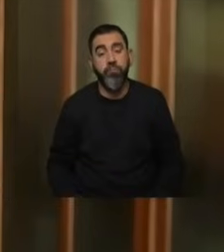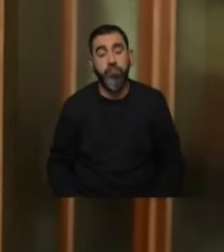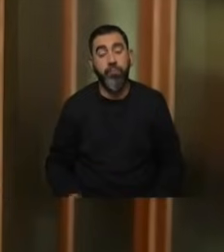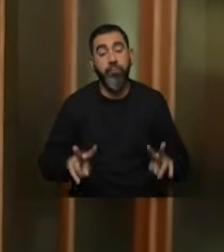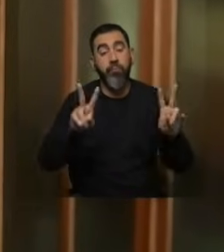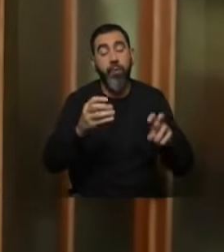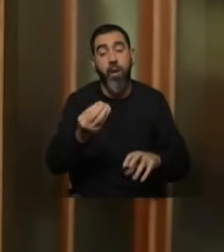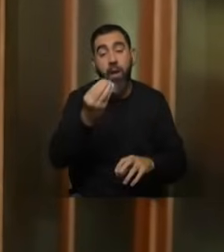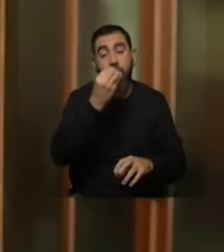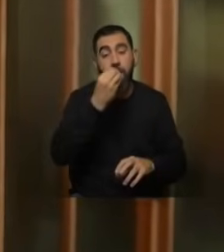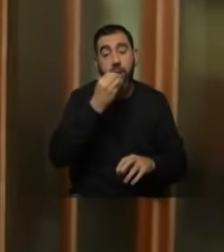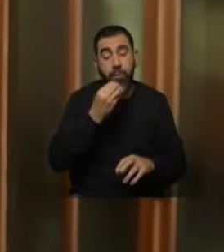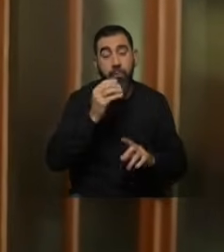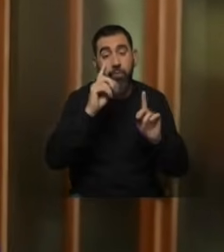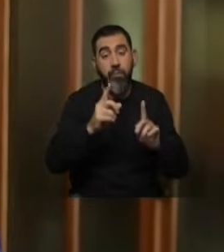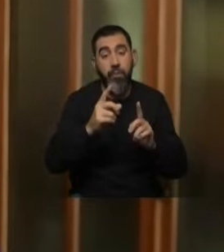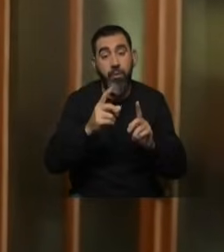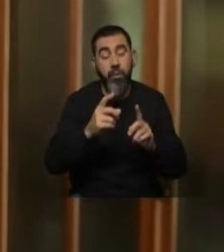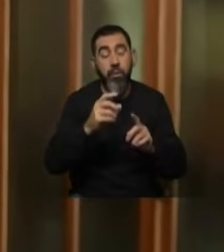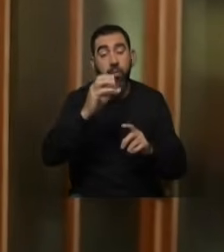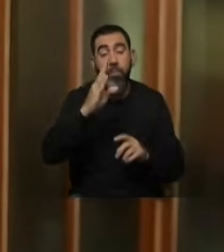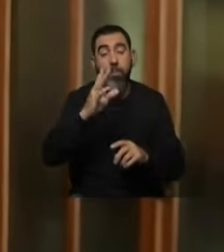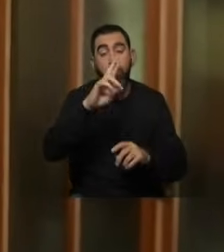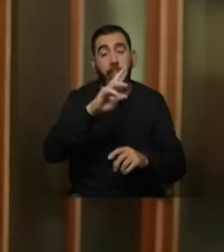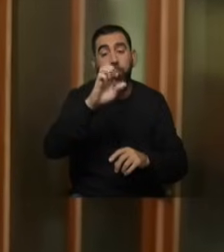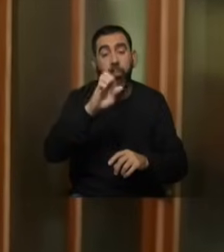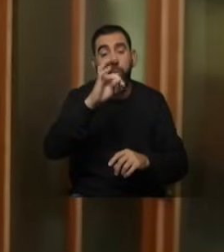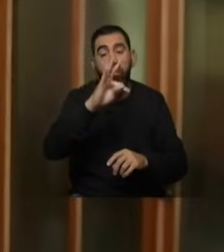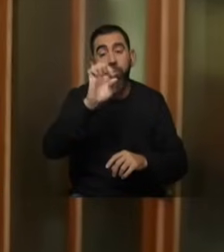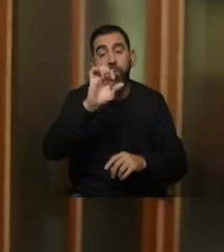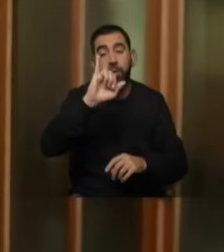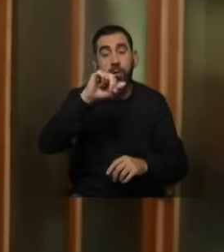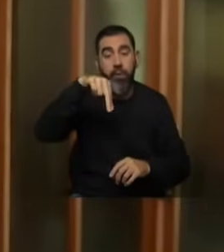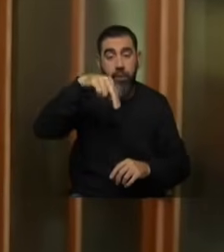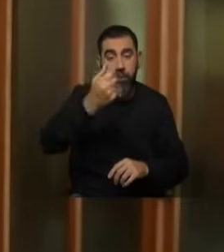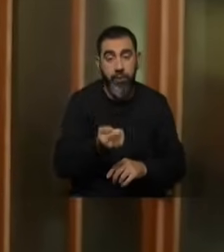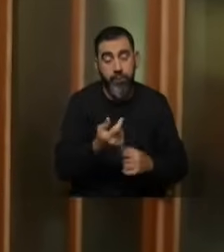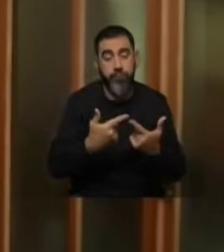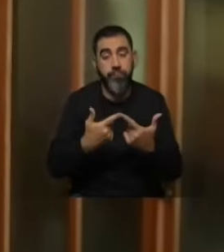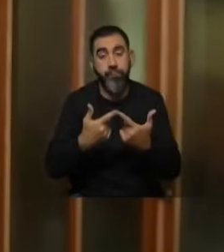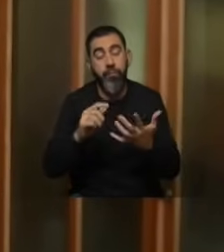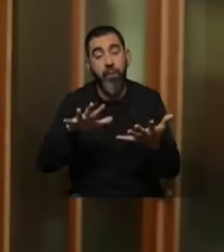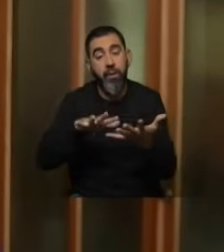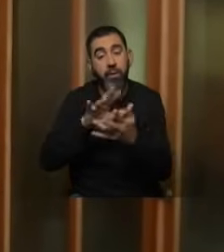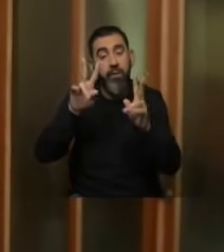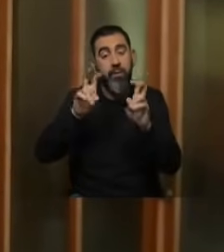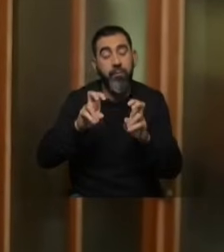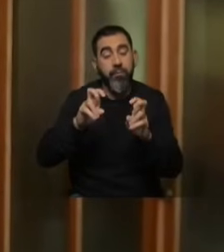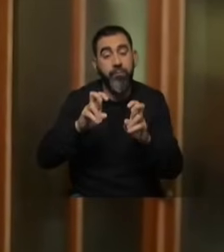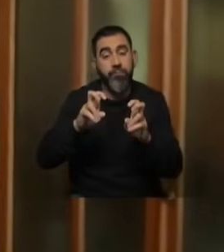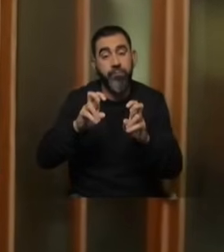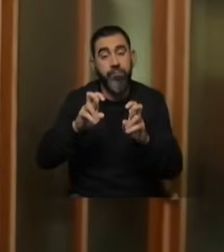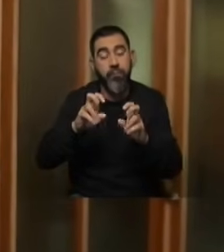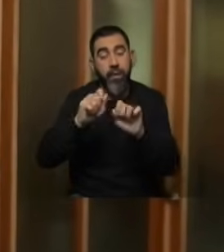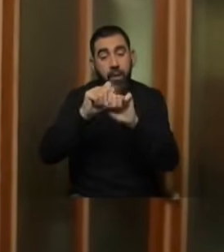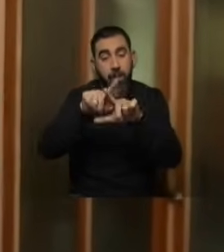alimentación sobre todo digamos el aporte de proteínas verdad en el área digamos de también de